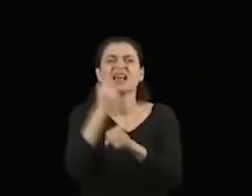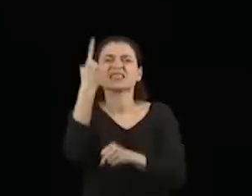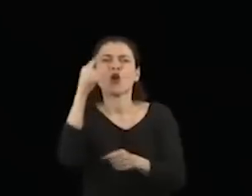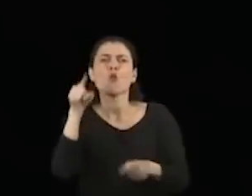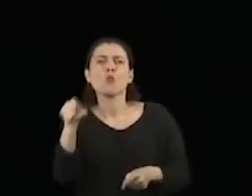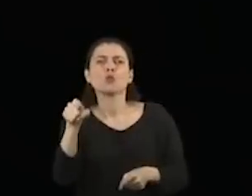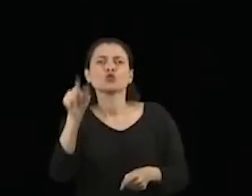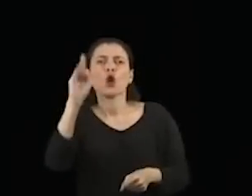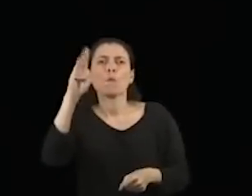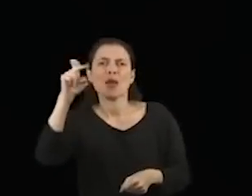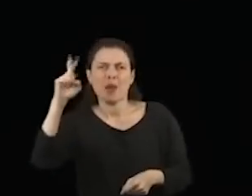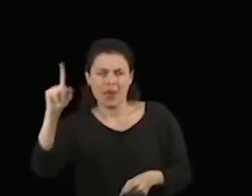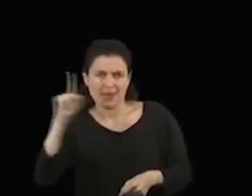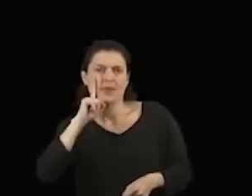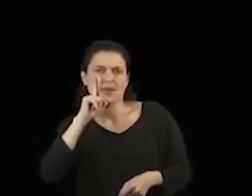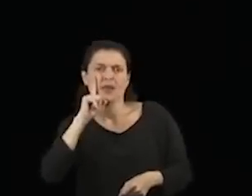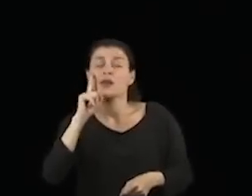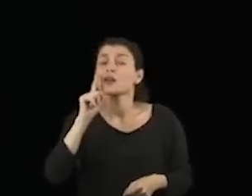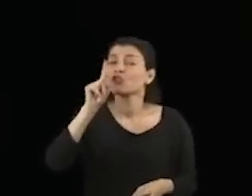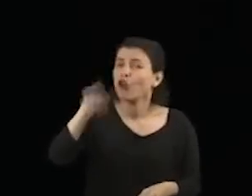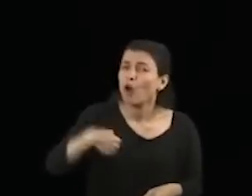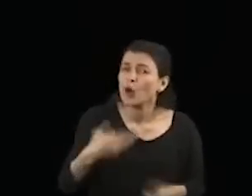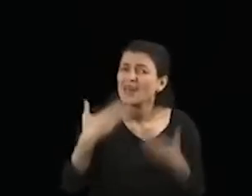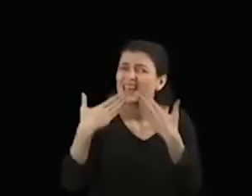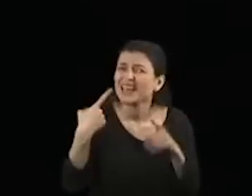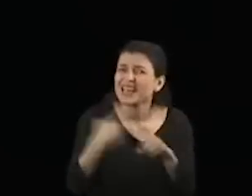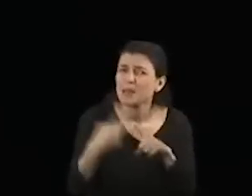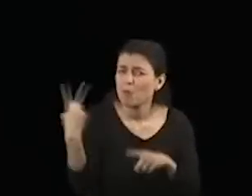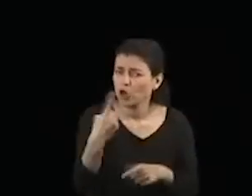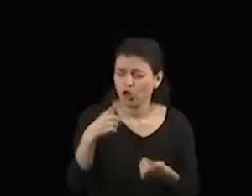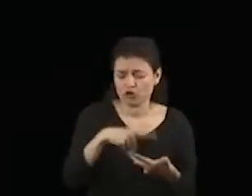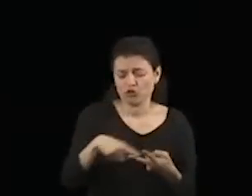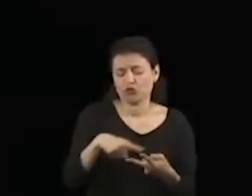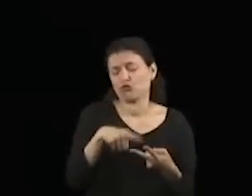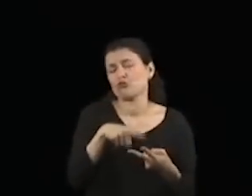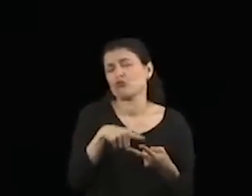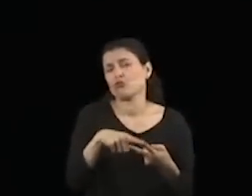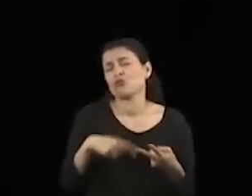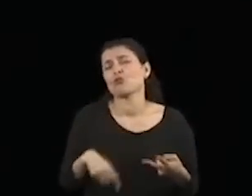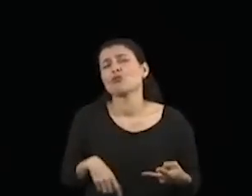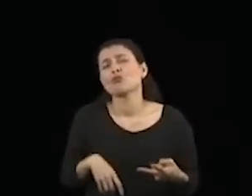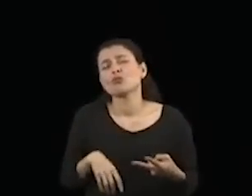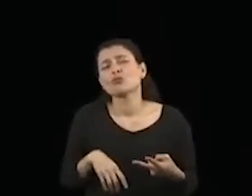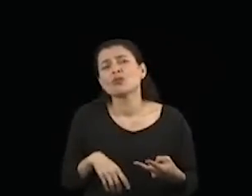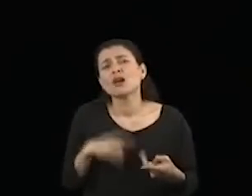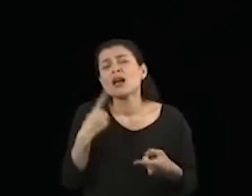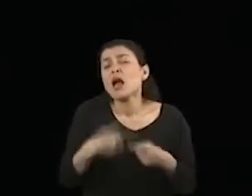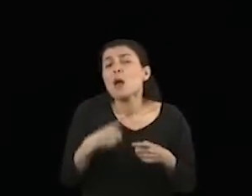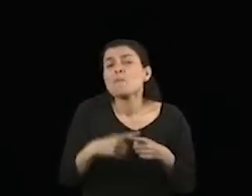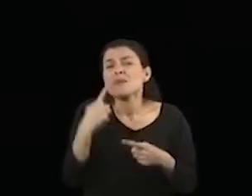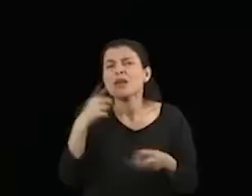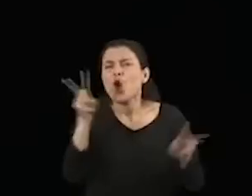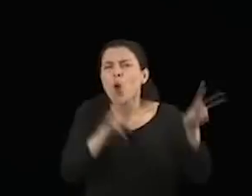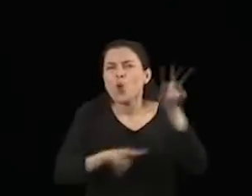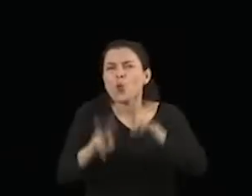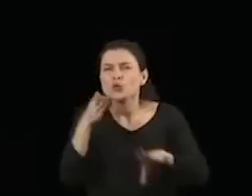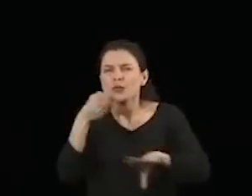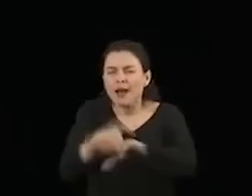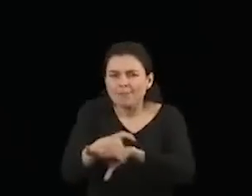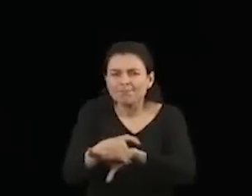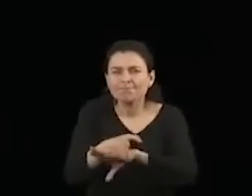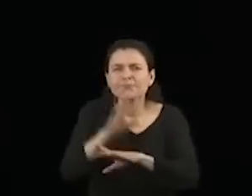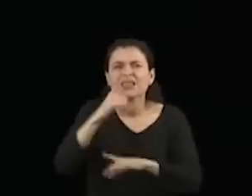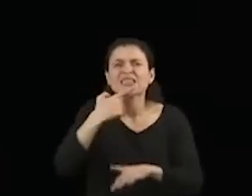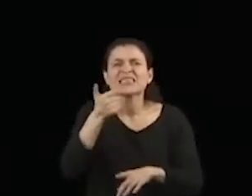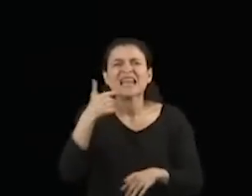por dos cuestiones. Una es porque lo que se buscó arbitrar fue la tasa